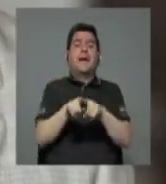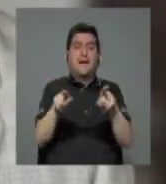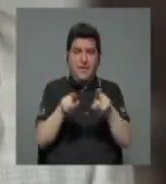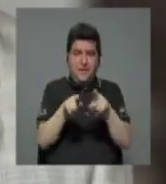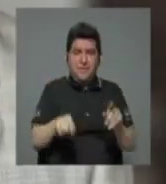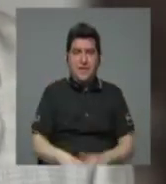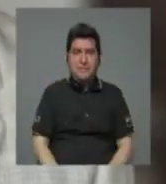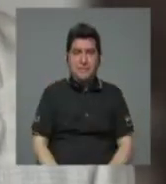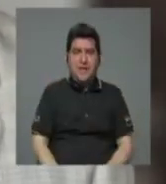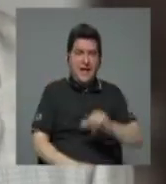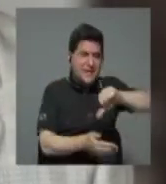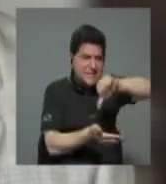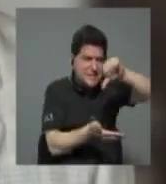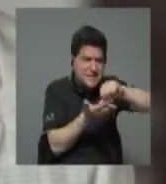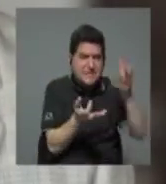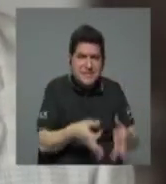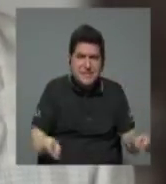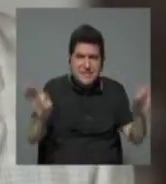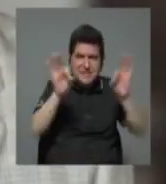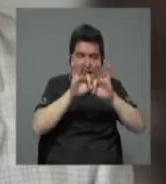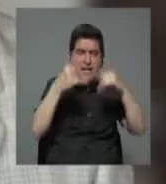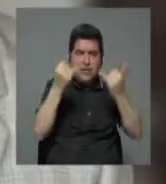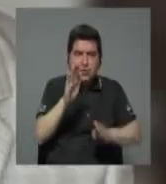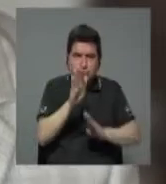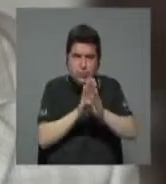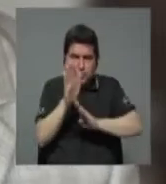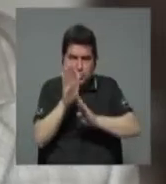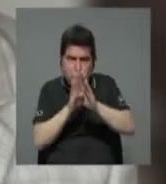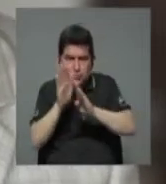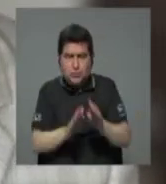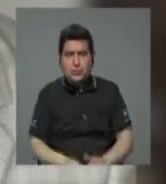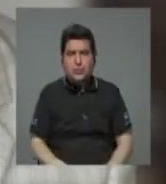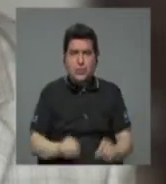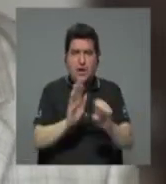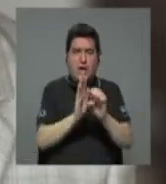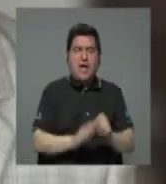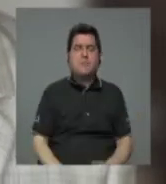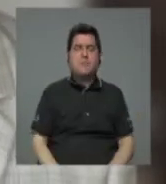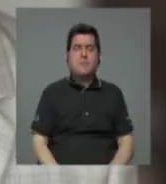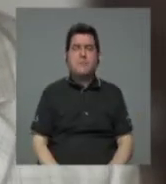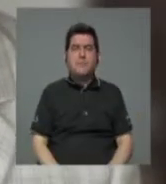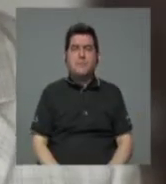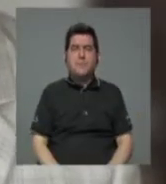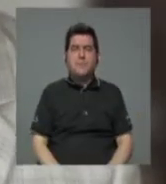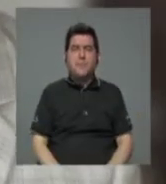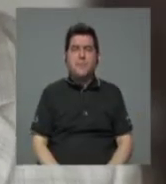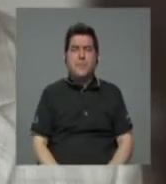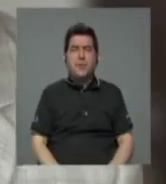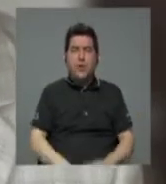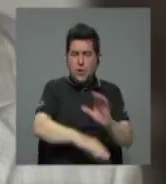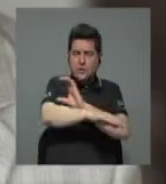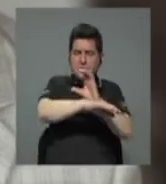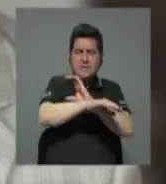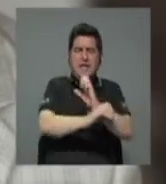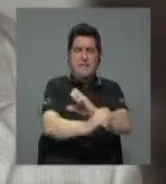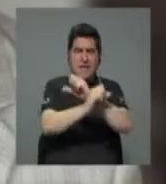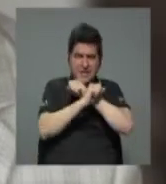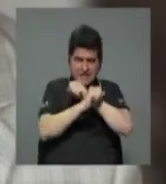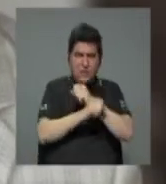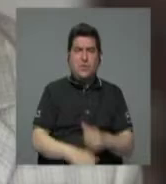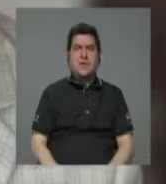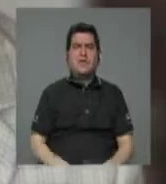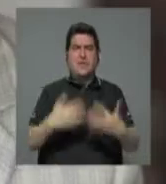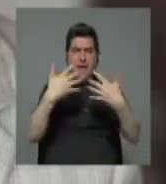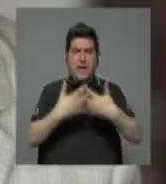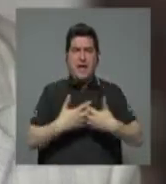también clústeres muy importantes que se han venido desarrollando, como el clúster de ciberseguridad, los clústeres de compañías